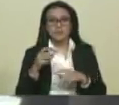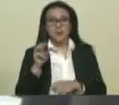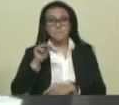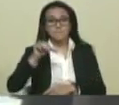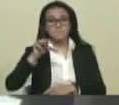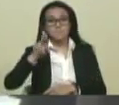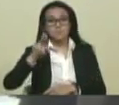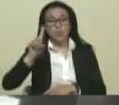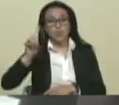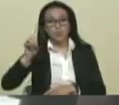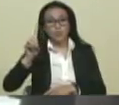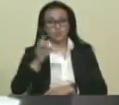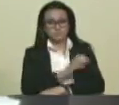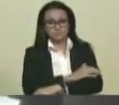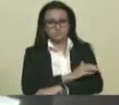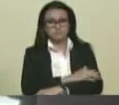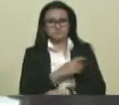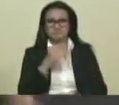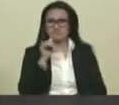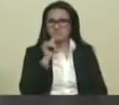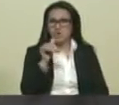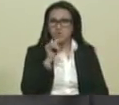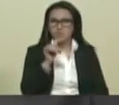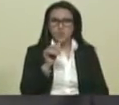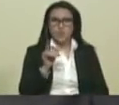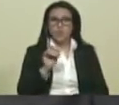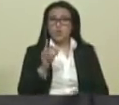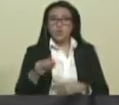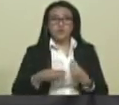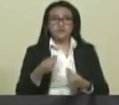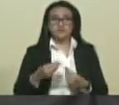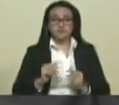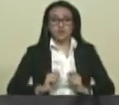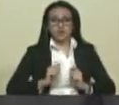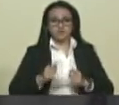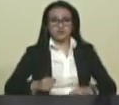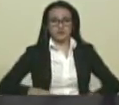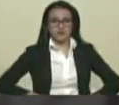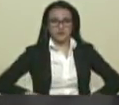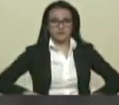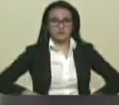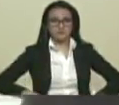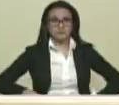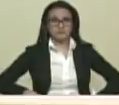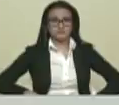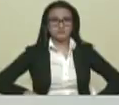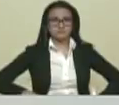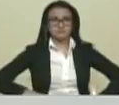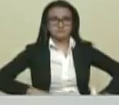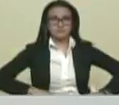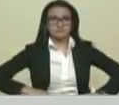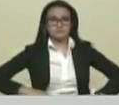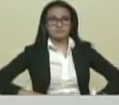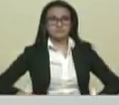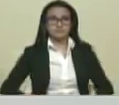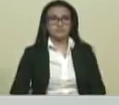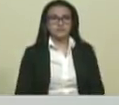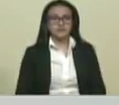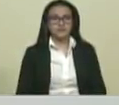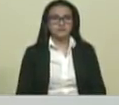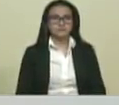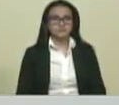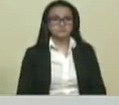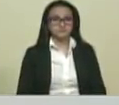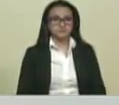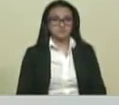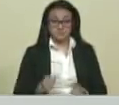se ha denunciado que presuntamente no se realizaría la entrega que le corresponde a ellos. Mira, la emisión del